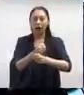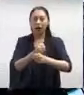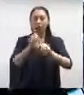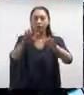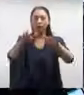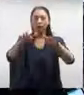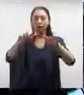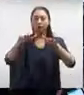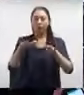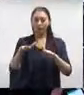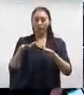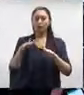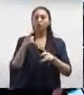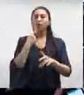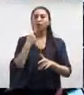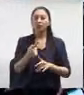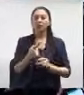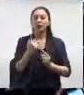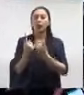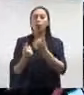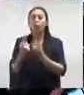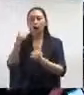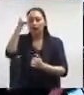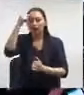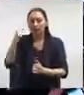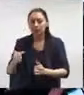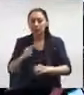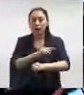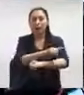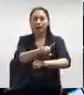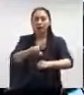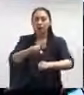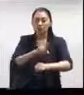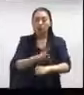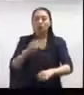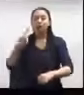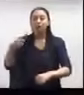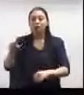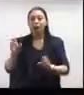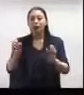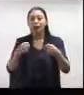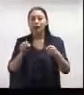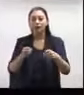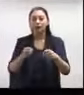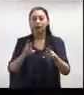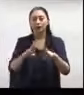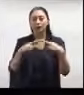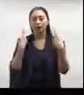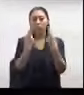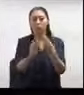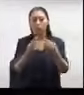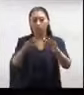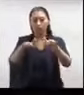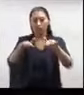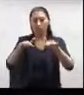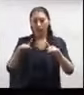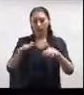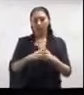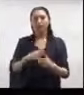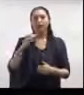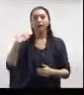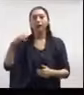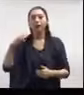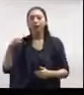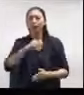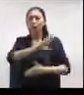fija los días y las horas para que se lleven a cabo las sesiones plenarias. Y en enero todos